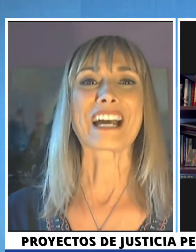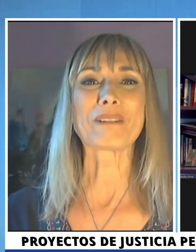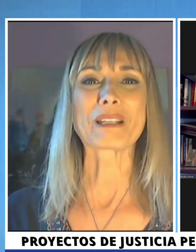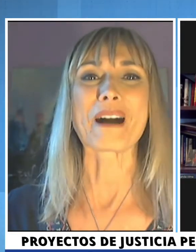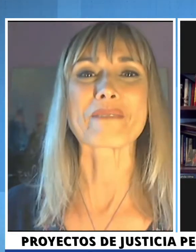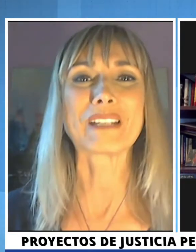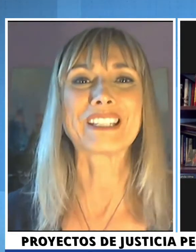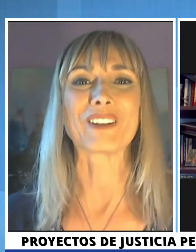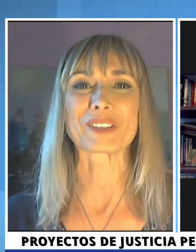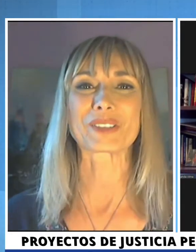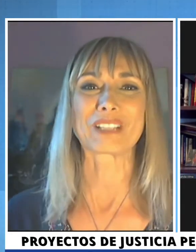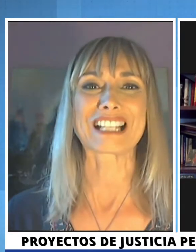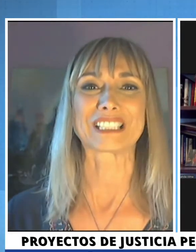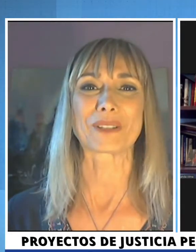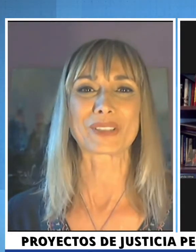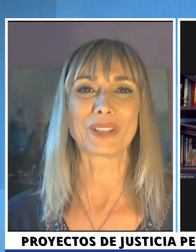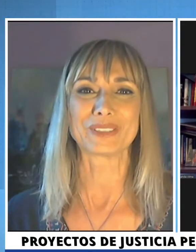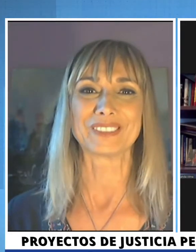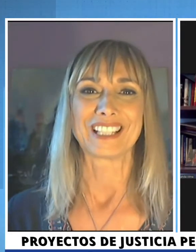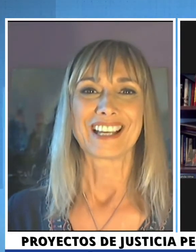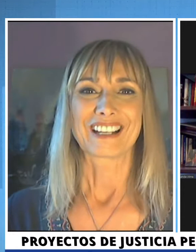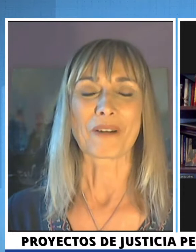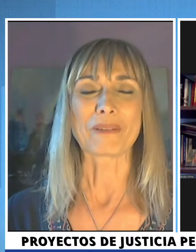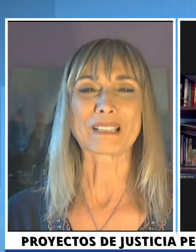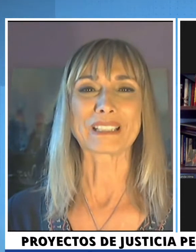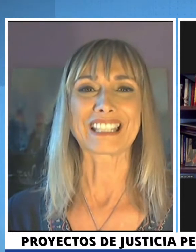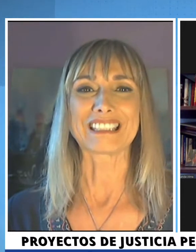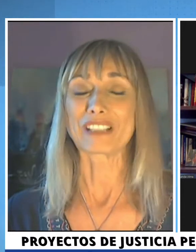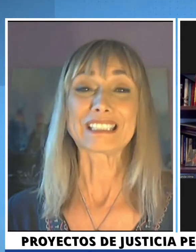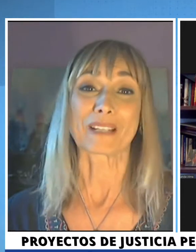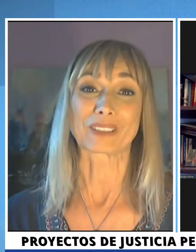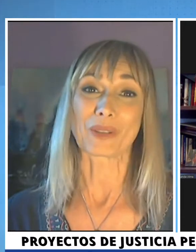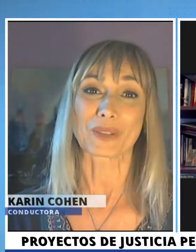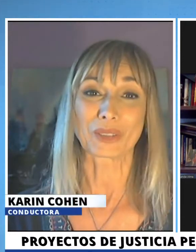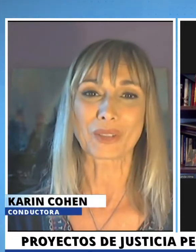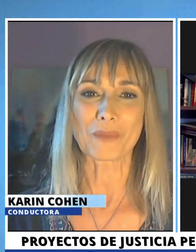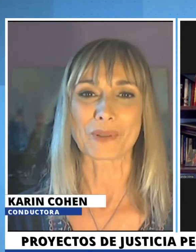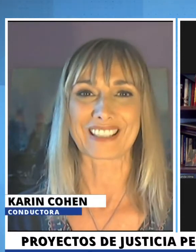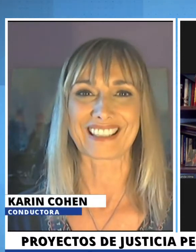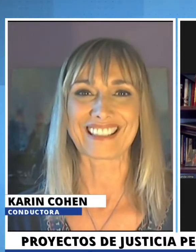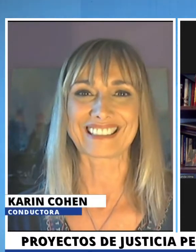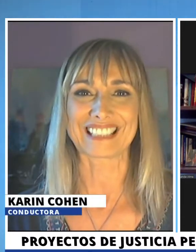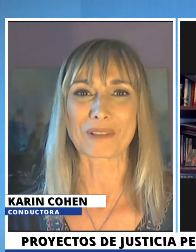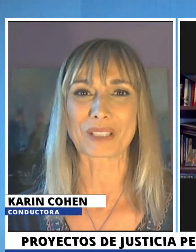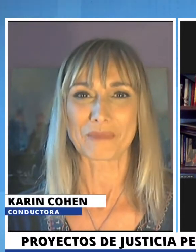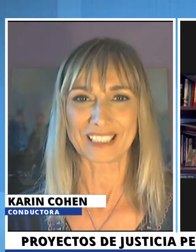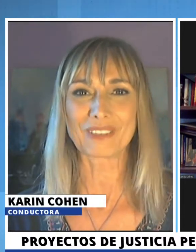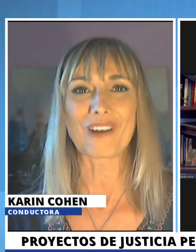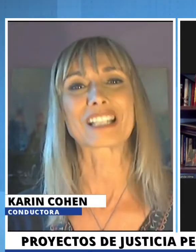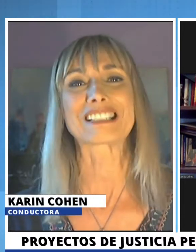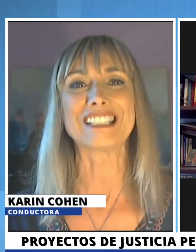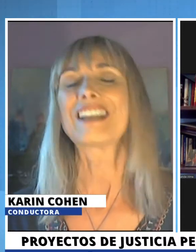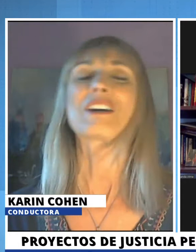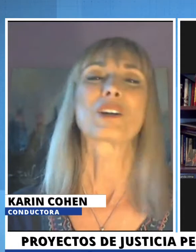Buenas, ¿cómo les va? Bienvenidos. Una situación completamente diferente para todos nosotros porque estamos transmitiendo